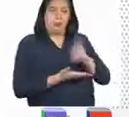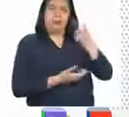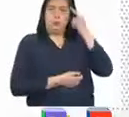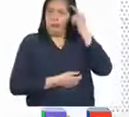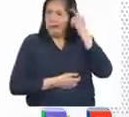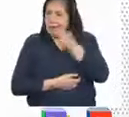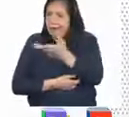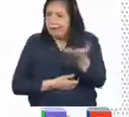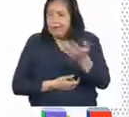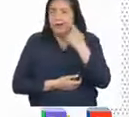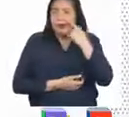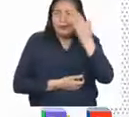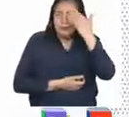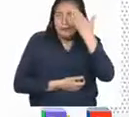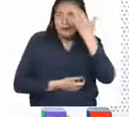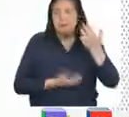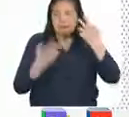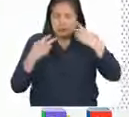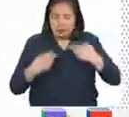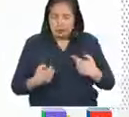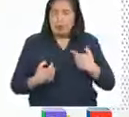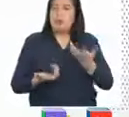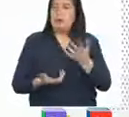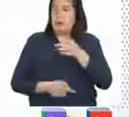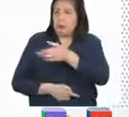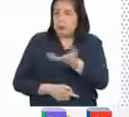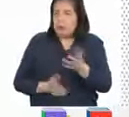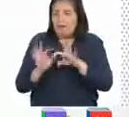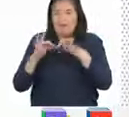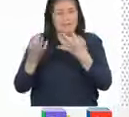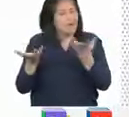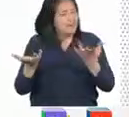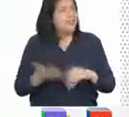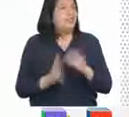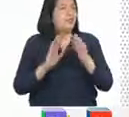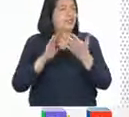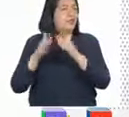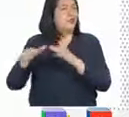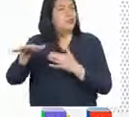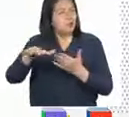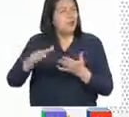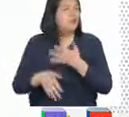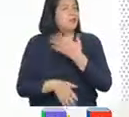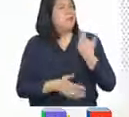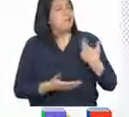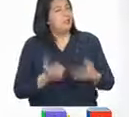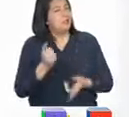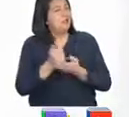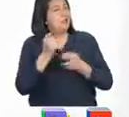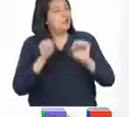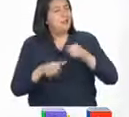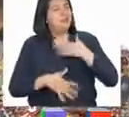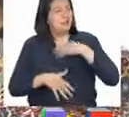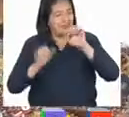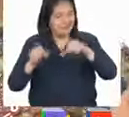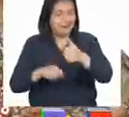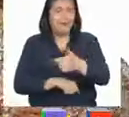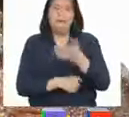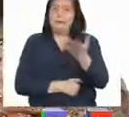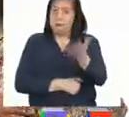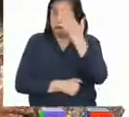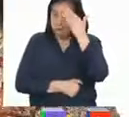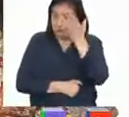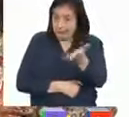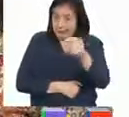creada para que podamos conocer más sobre nosotros, nosotras, nuestras familias y nuestra comunidad de la forma más segura y divertida.